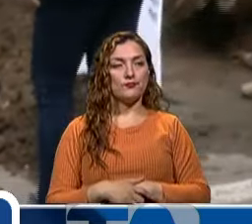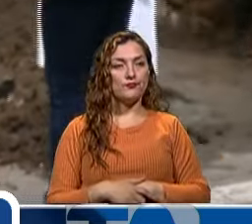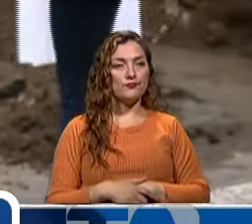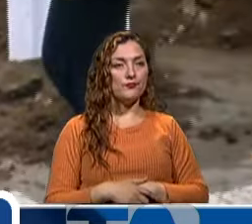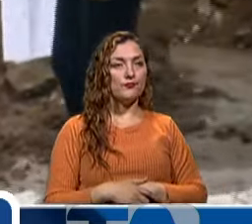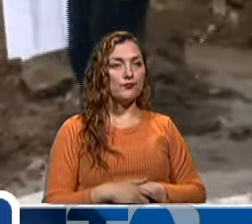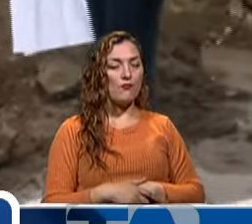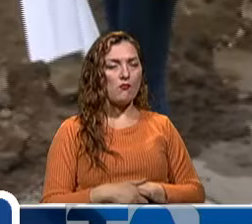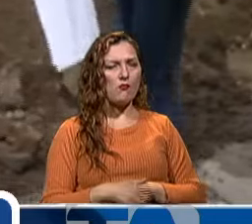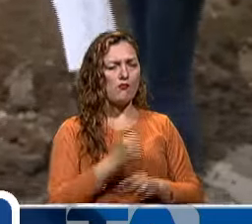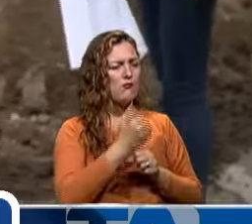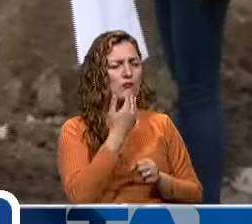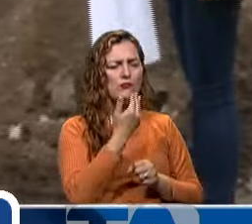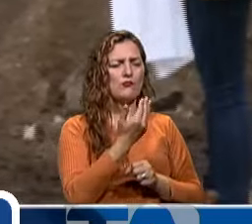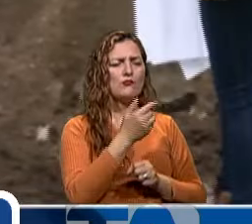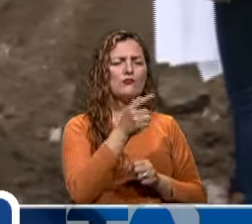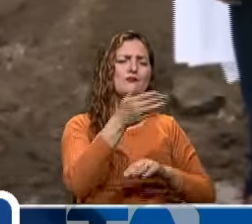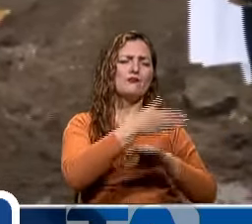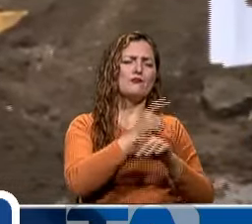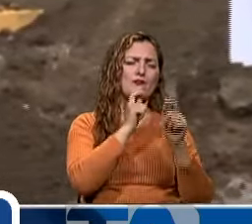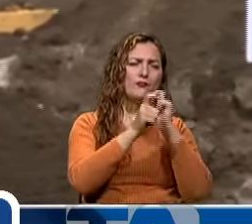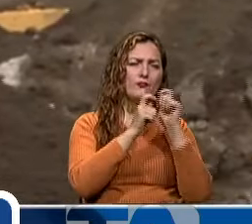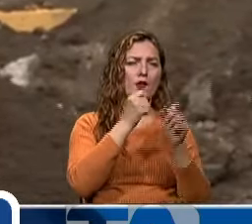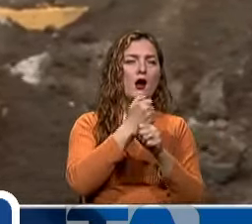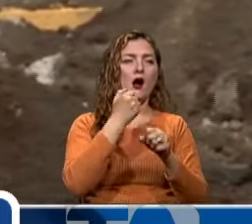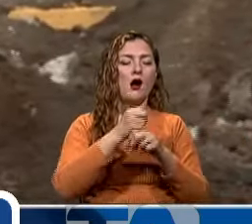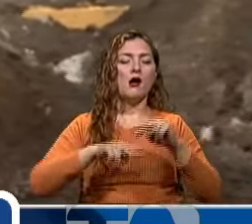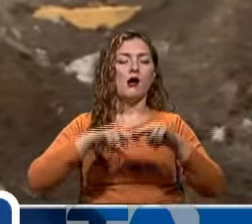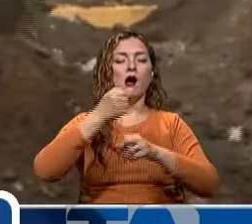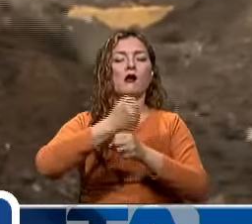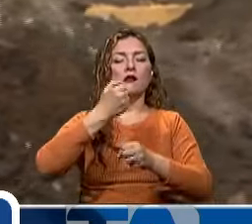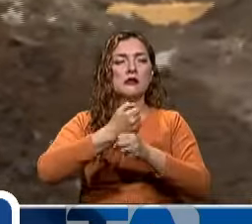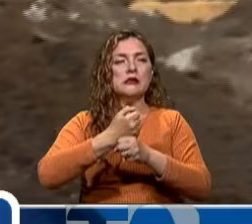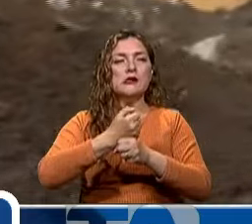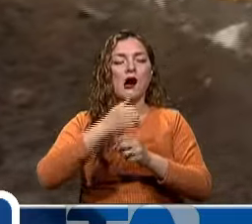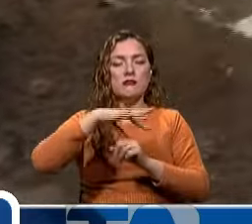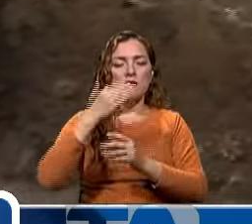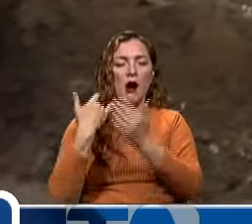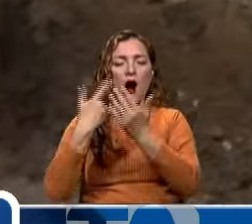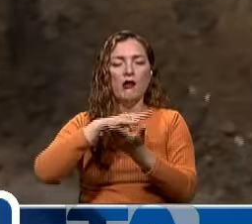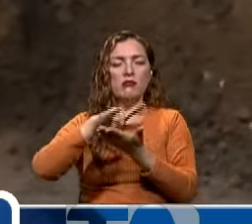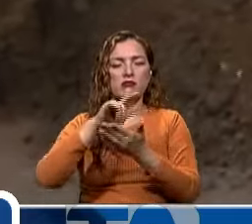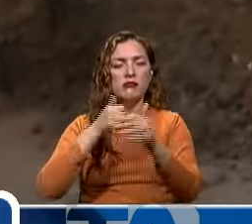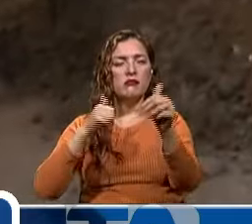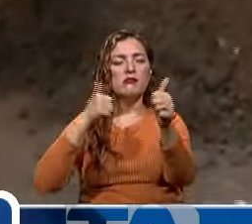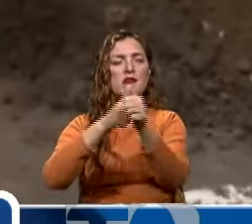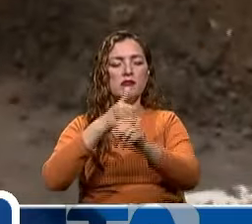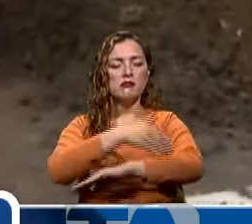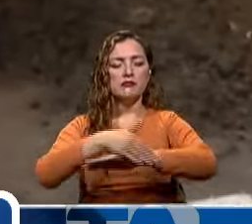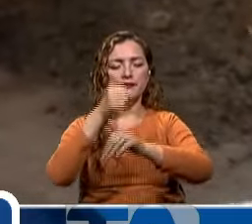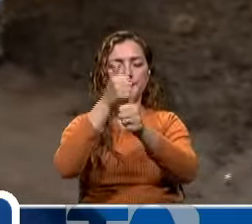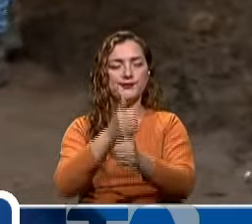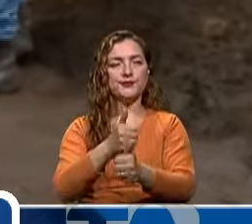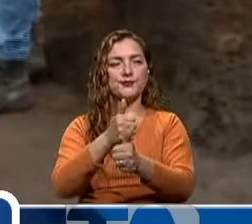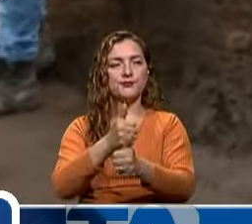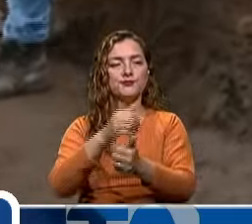en varias ocasiones, usted me señalaba algo bastante importante, que a la par se están haciendo trabajos en el Parque Bicentenario, a la altura de la avenida Amazonas, muy